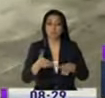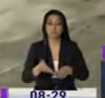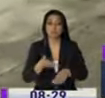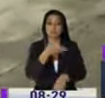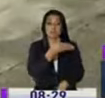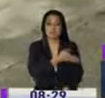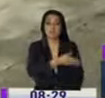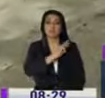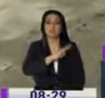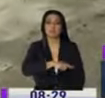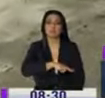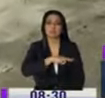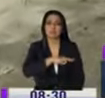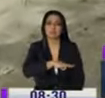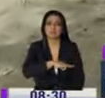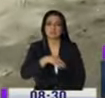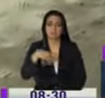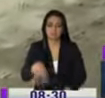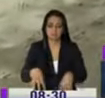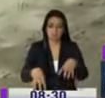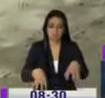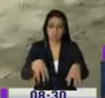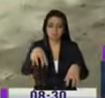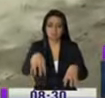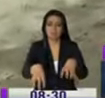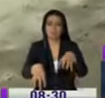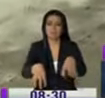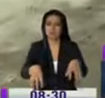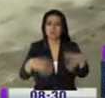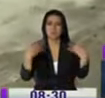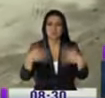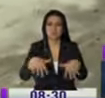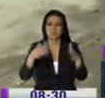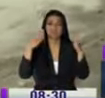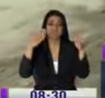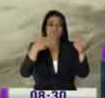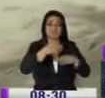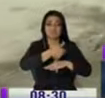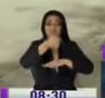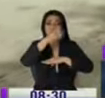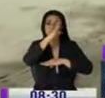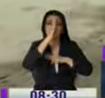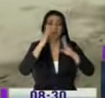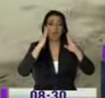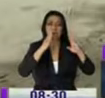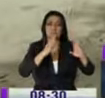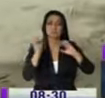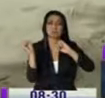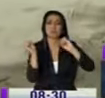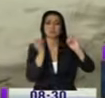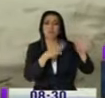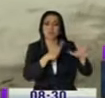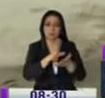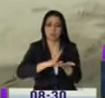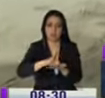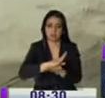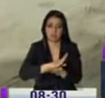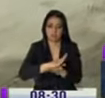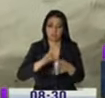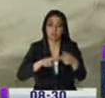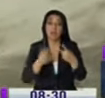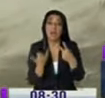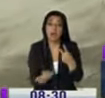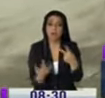tenemos baches hasta de 30 y 40 centímetros de profundidad, que al momento, como puede ver, está lleno de sedimento, y